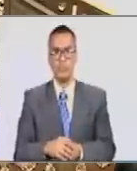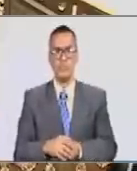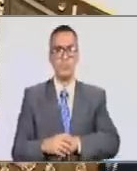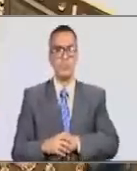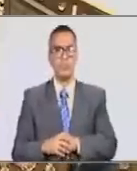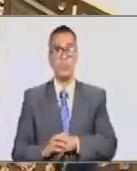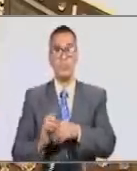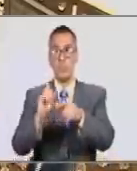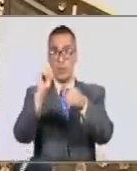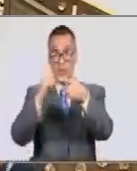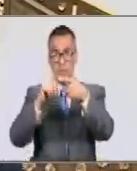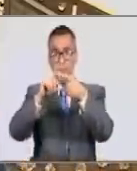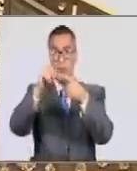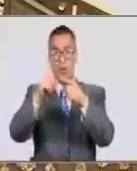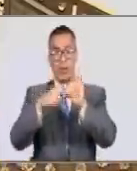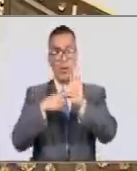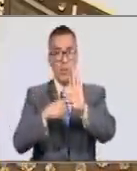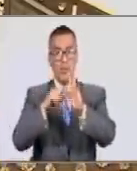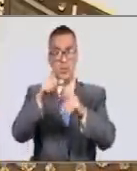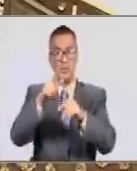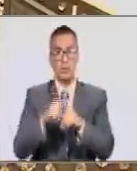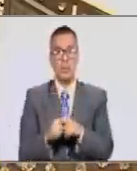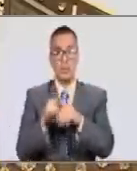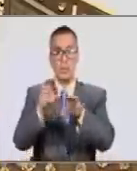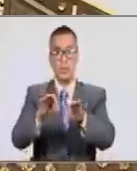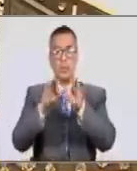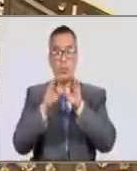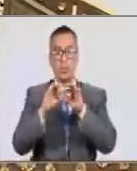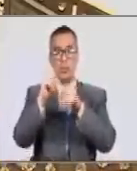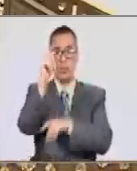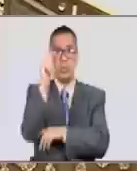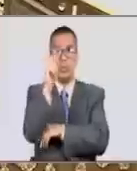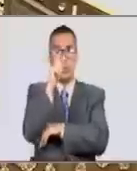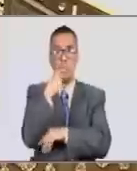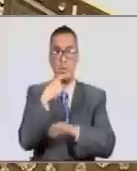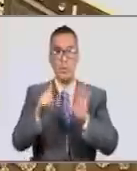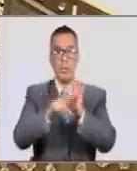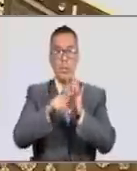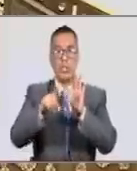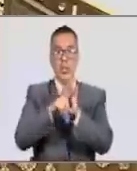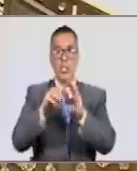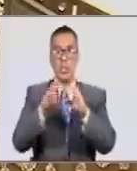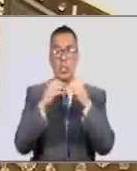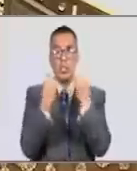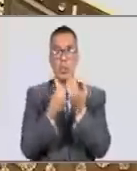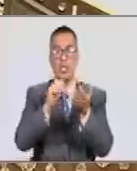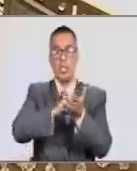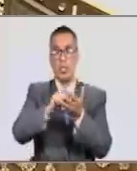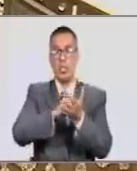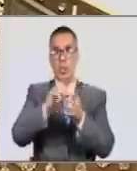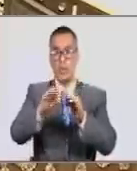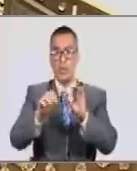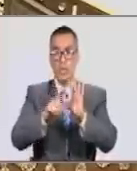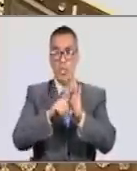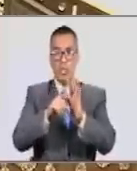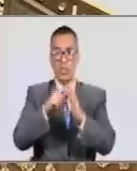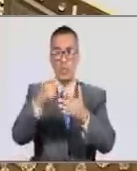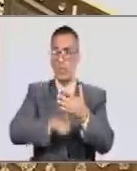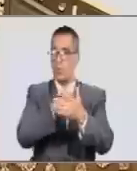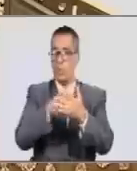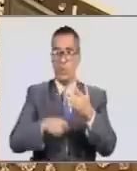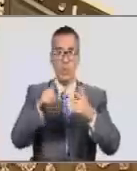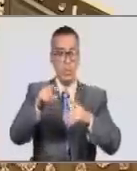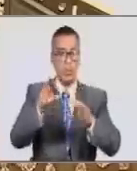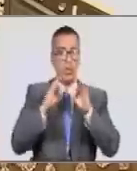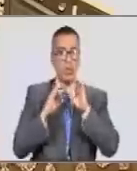Paso primero a la propuesta del diputado Rondero. Las disposiciones de las leyes estatales y ordenanzas contrarias a lo previsto en esta ley son nulas y